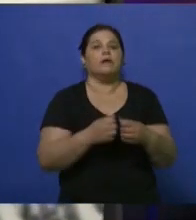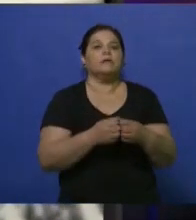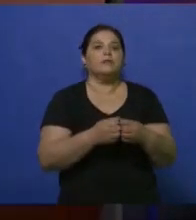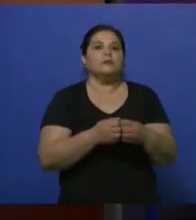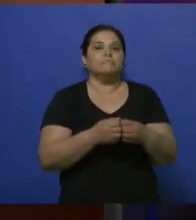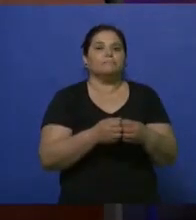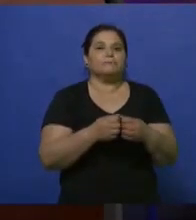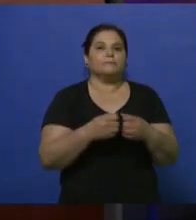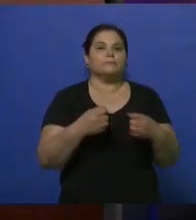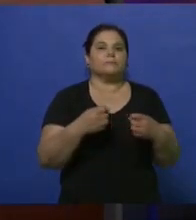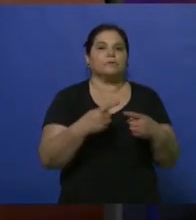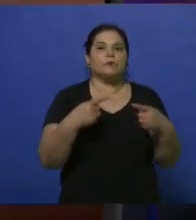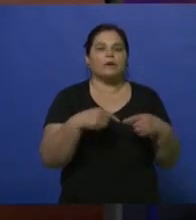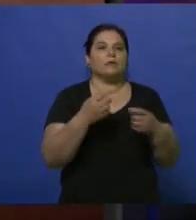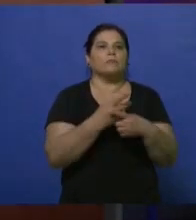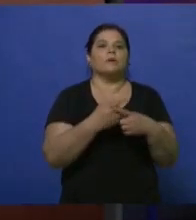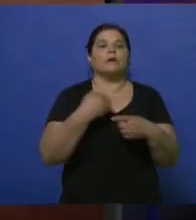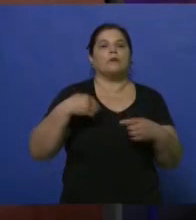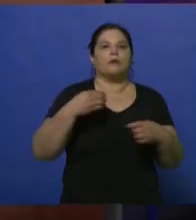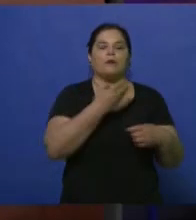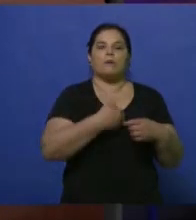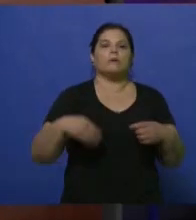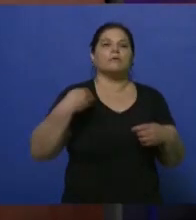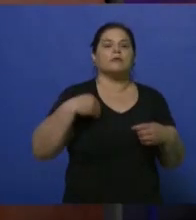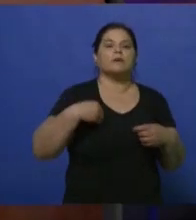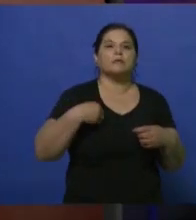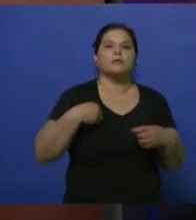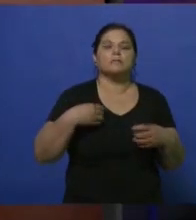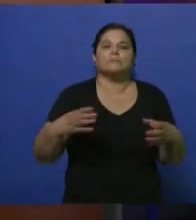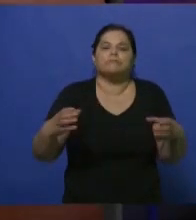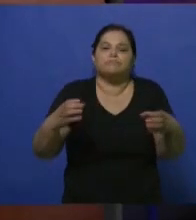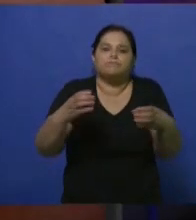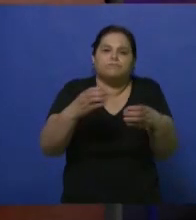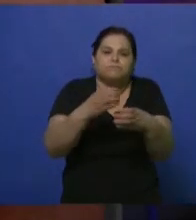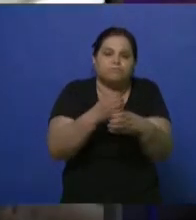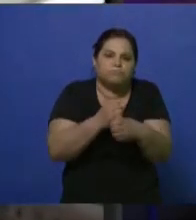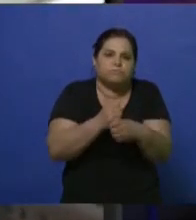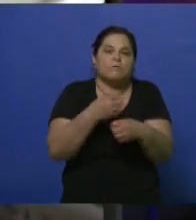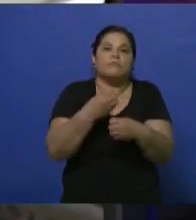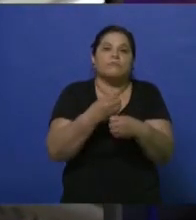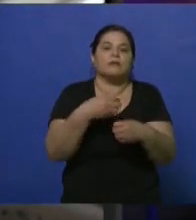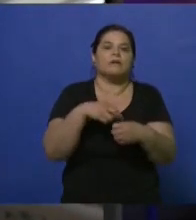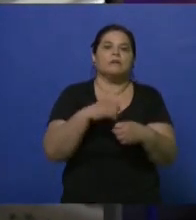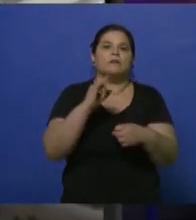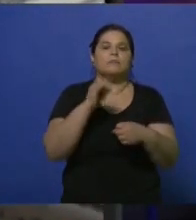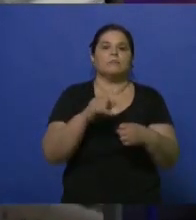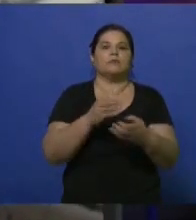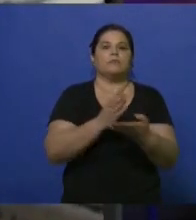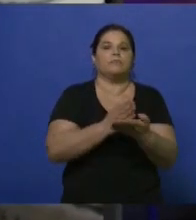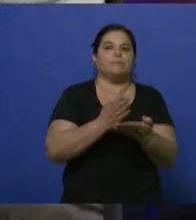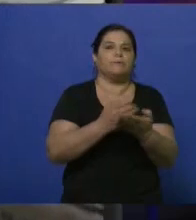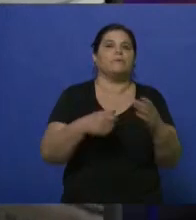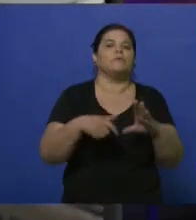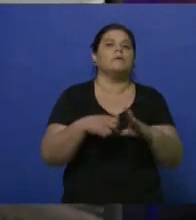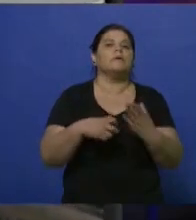que hay un combo acá dando vuelta, donde el gobierno argentino, además de plantear un ajuste fiscal muy importante en las cuentas públicas, en el presupuesto,